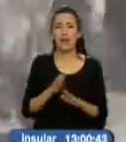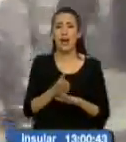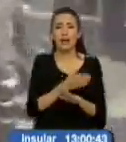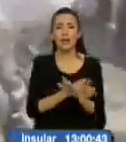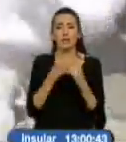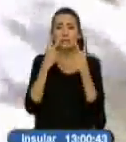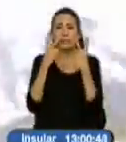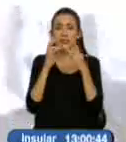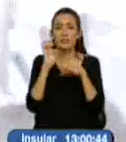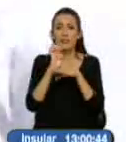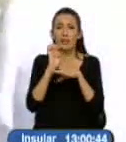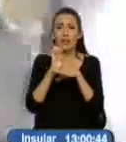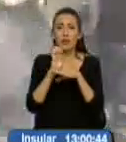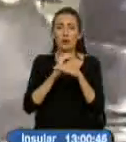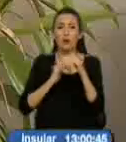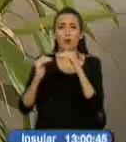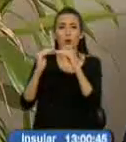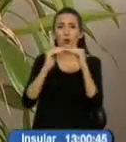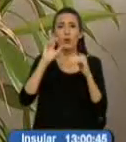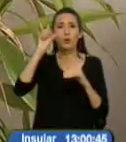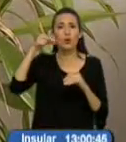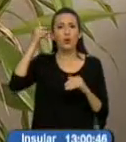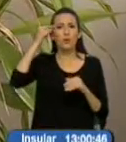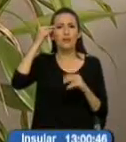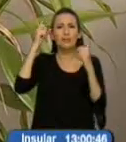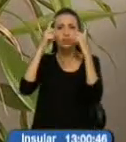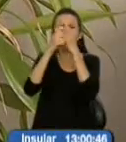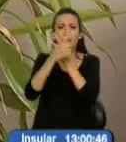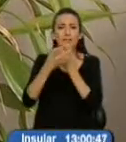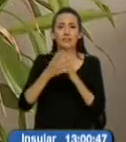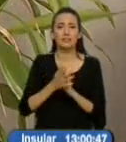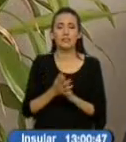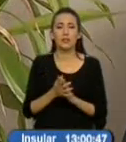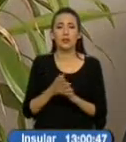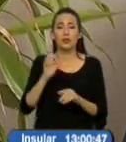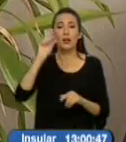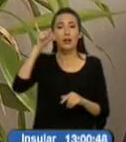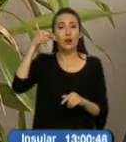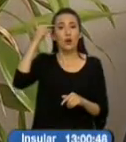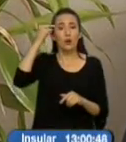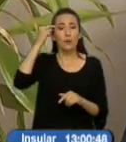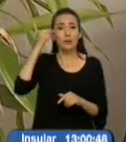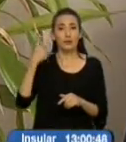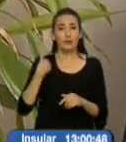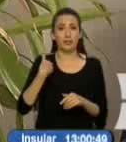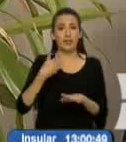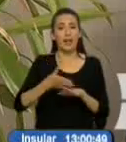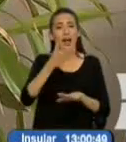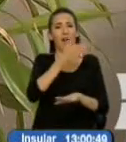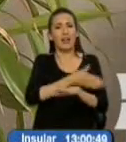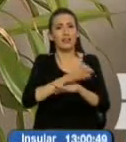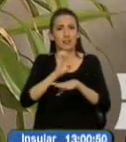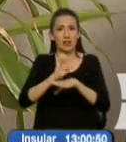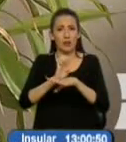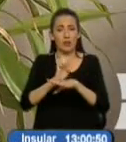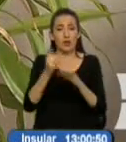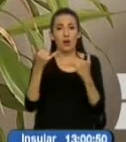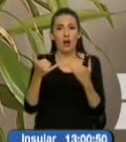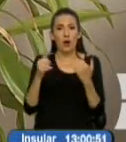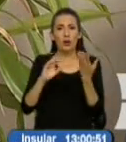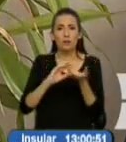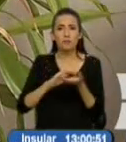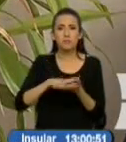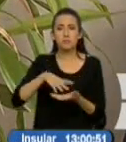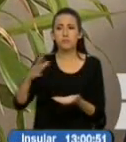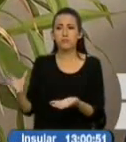muchos calificaba como un Estado fallido. Frente a esta especie de descalabro del Estado que tenía el país, ha habido un proceso de recuperación de lo